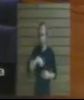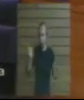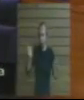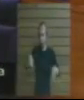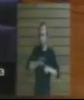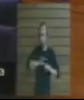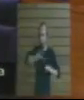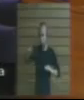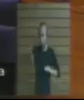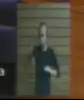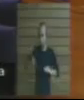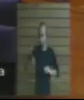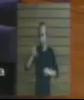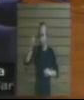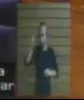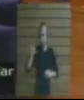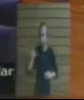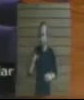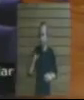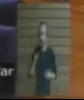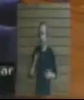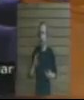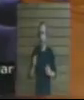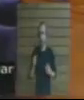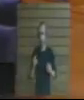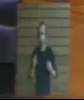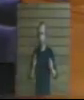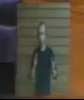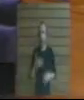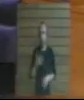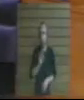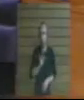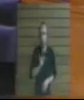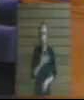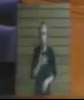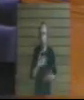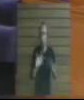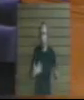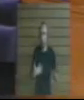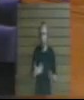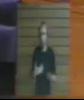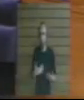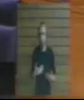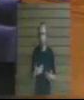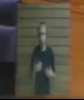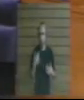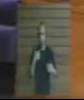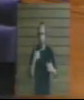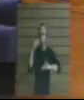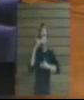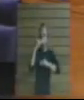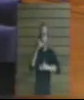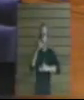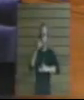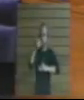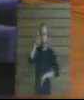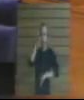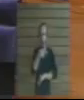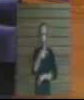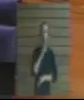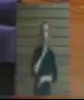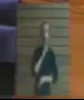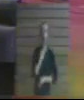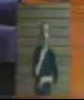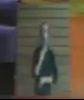a acordar con el Estado. Fuera del intervalo, sí, sí, sí, 510, fuera del intervalo que ustedes establecieron, entre 341